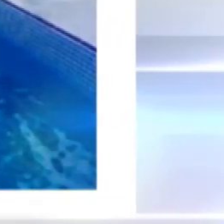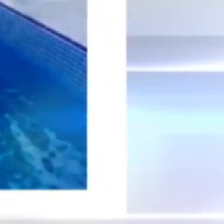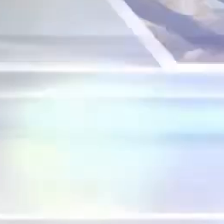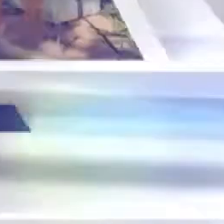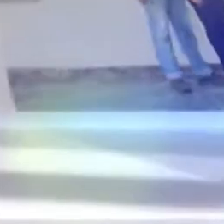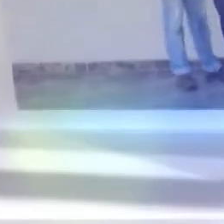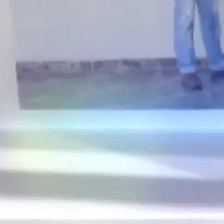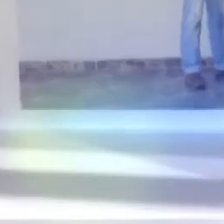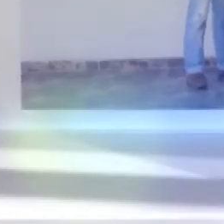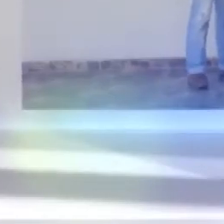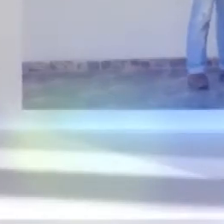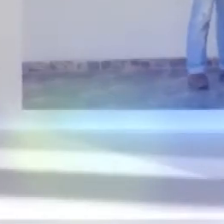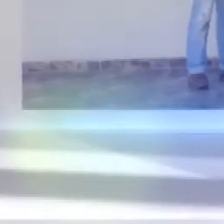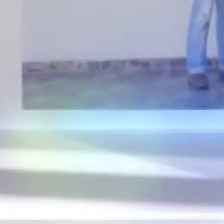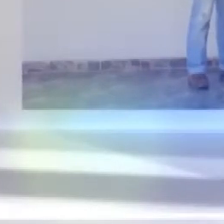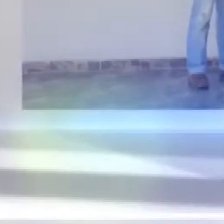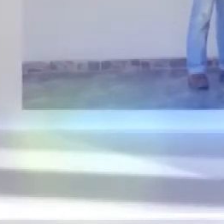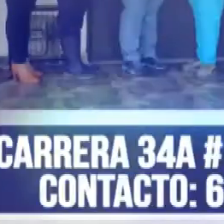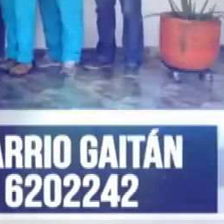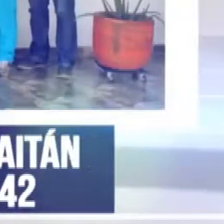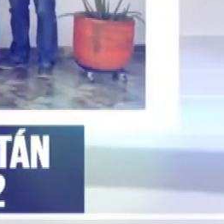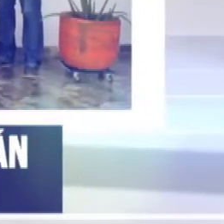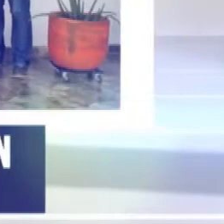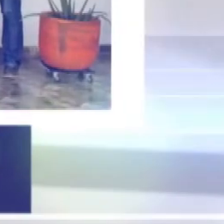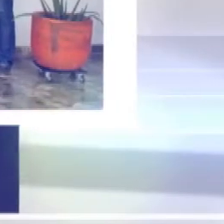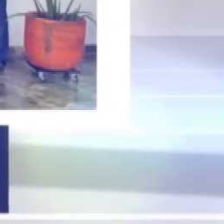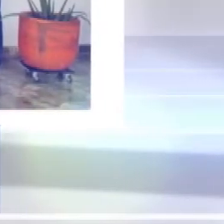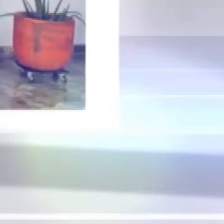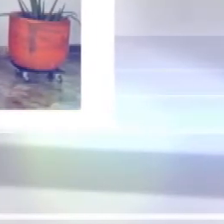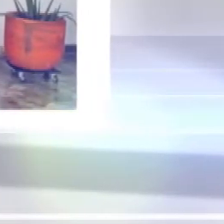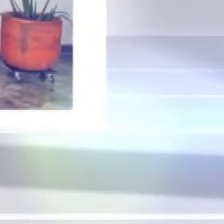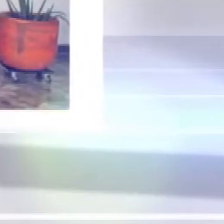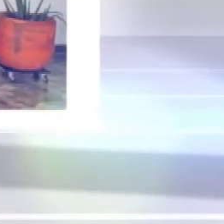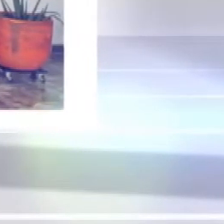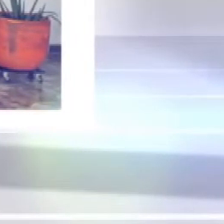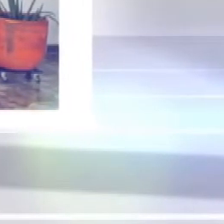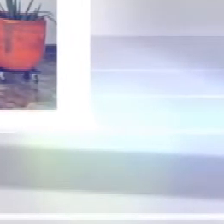lo relacionado con aguas residuales. La Certec Laboratorio.